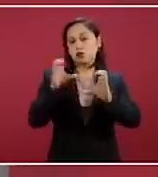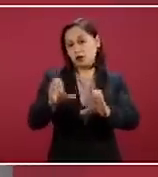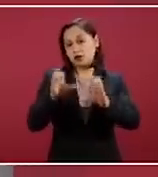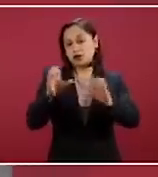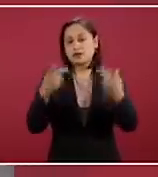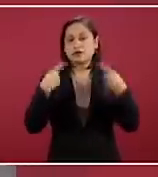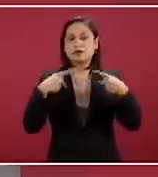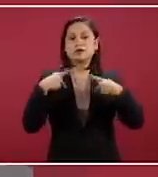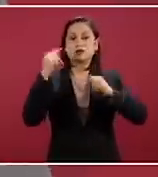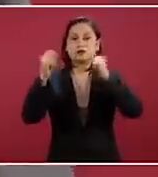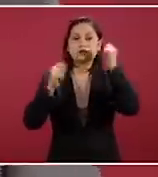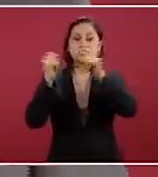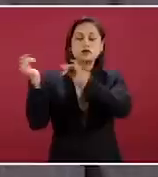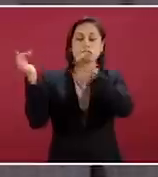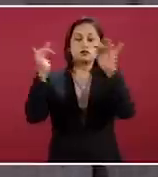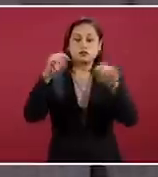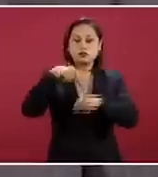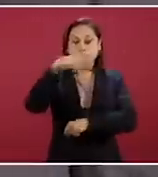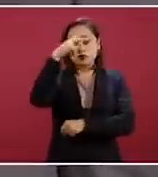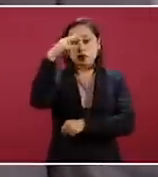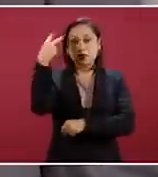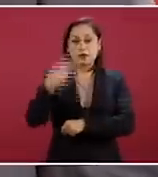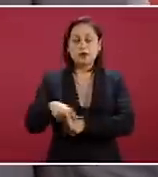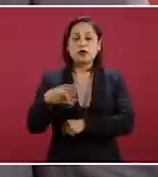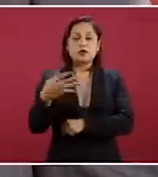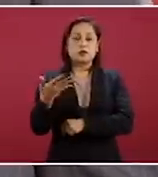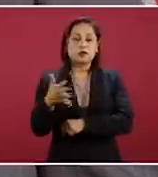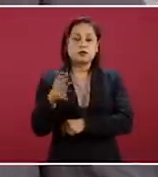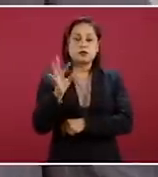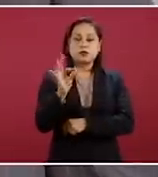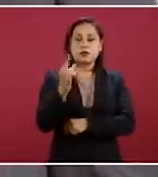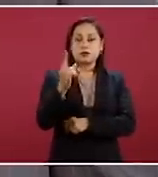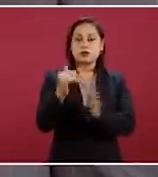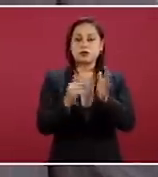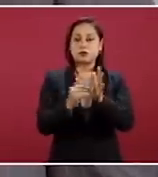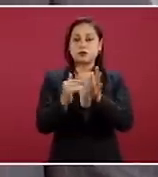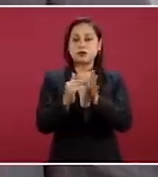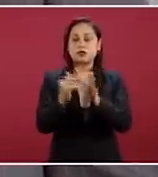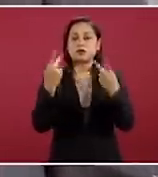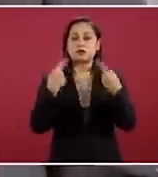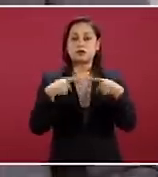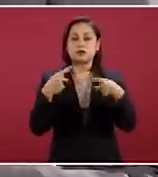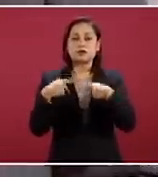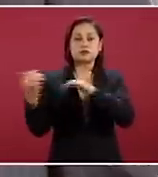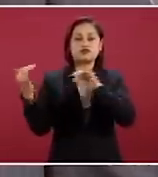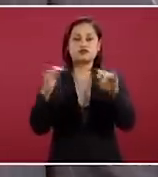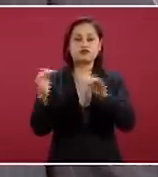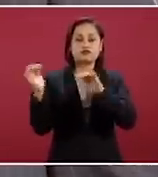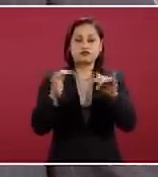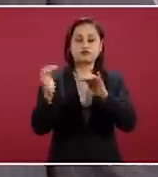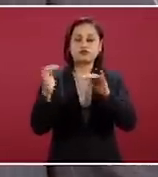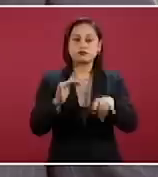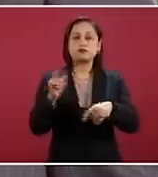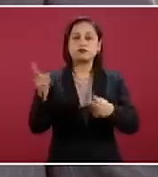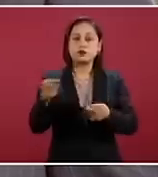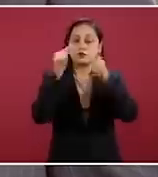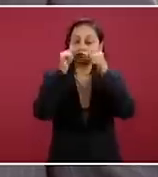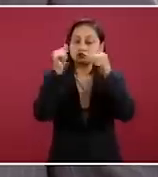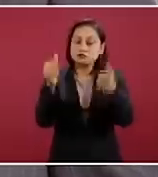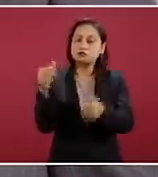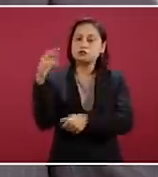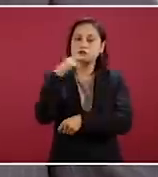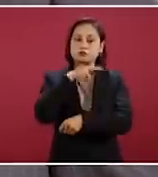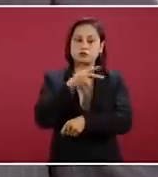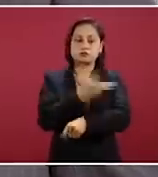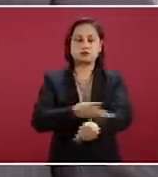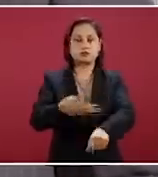país, que son 41 millones de visitantes regulares, se les atienda lo más rápido posible,